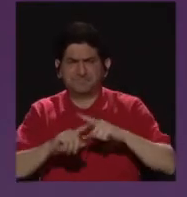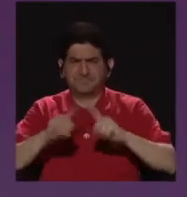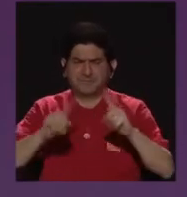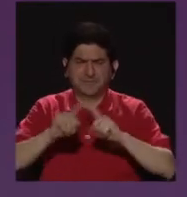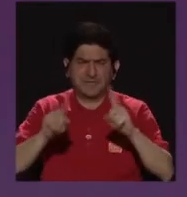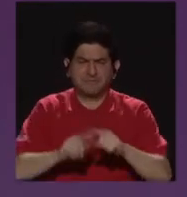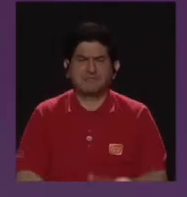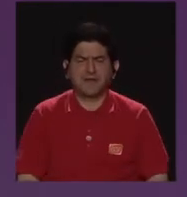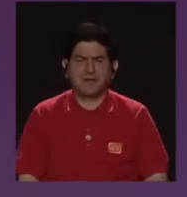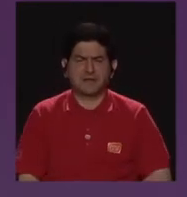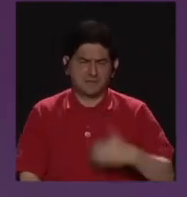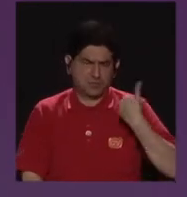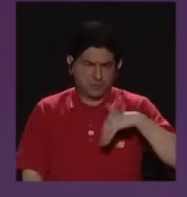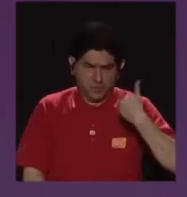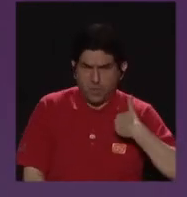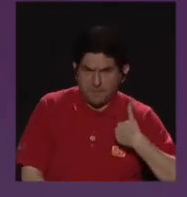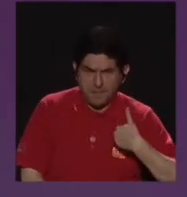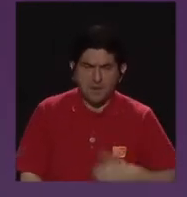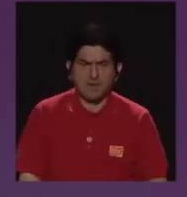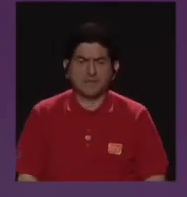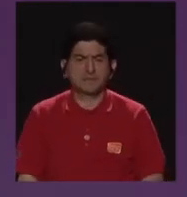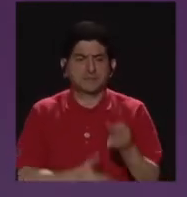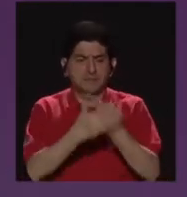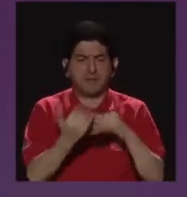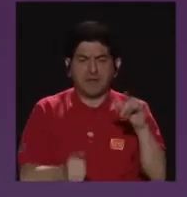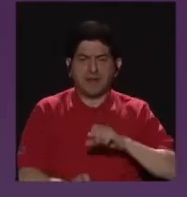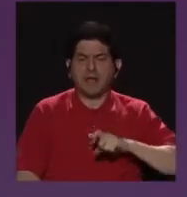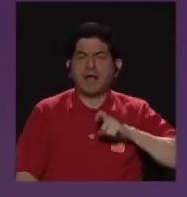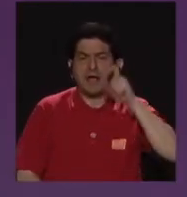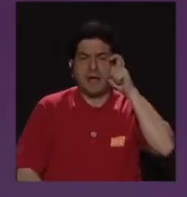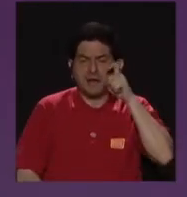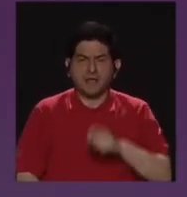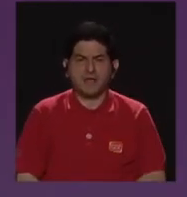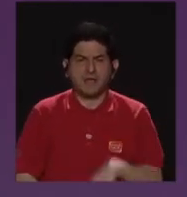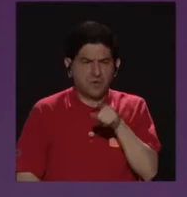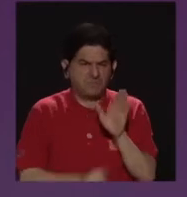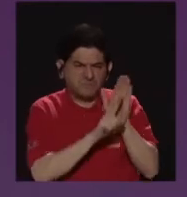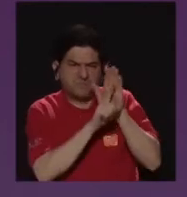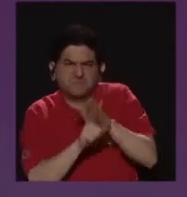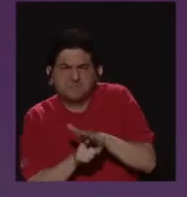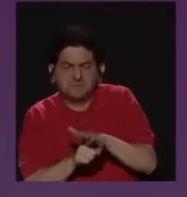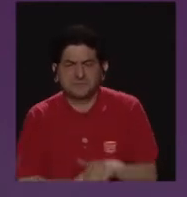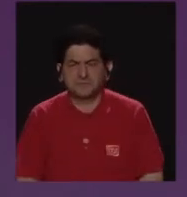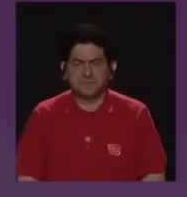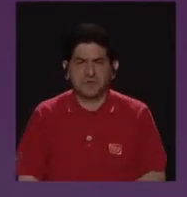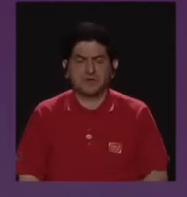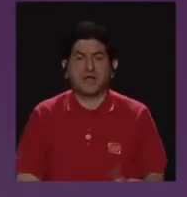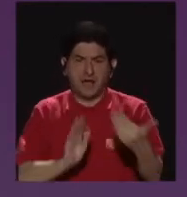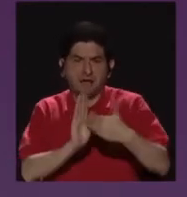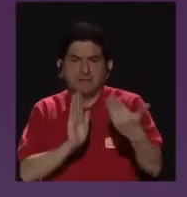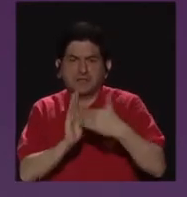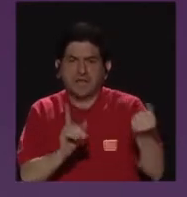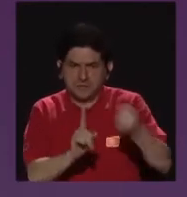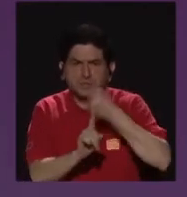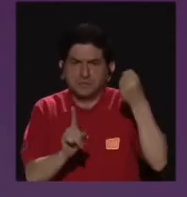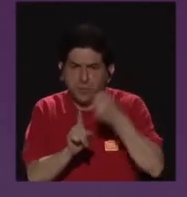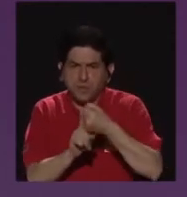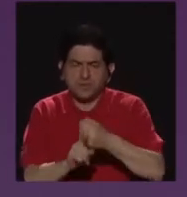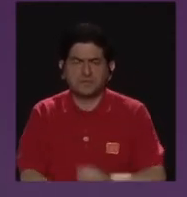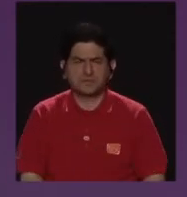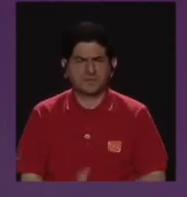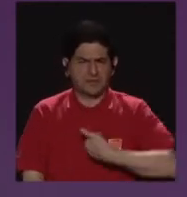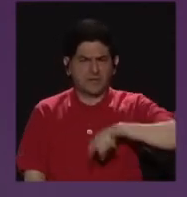por otros tipos de parejas del mismo sexo que fueron acosadas que fueron violentadas entonces decimos